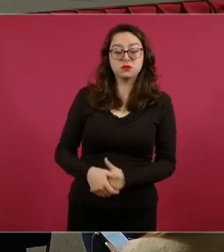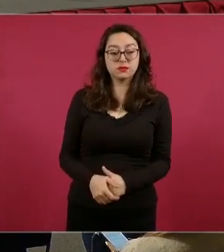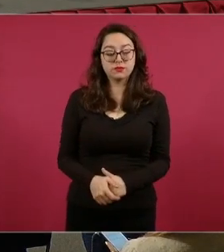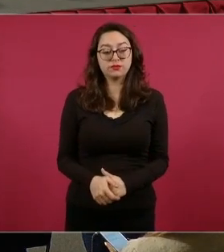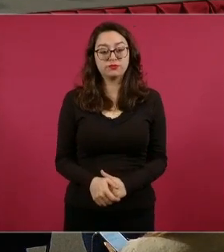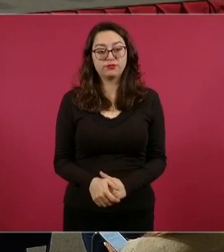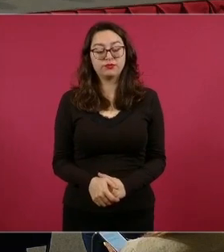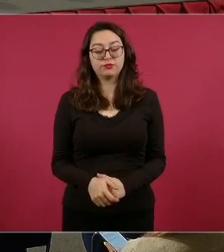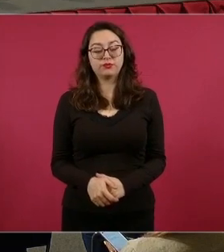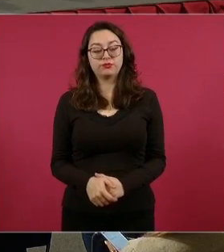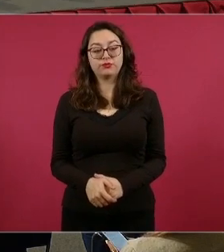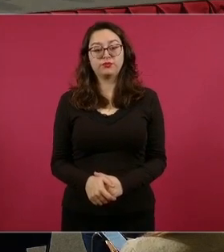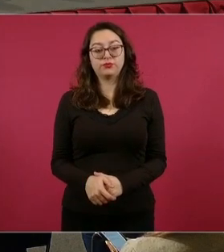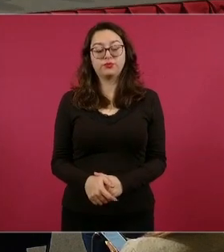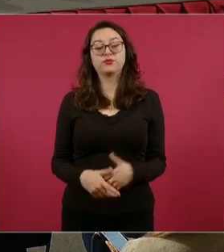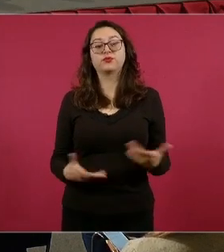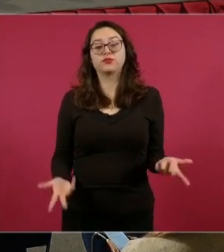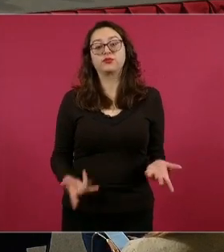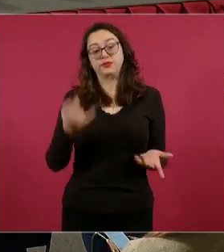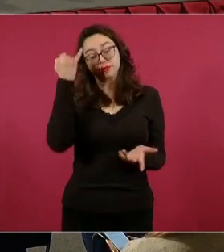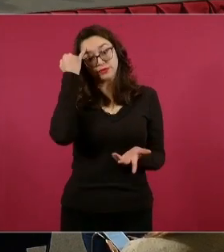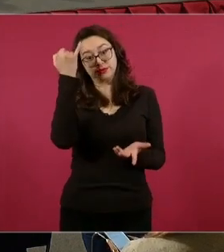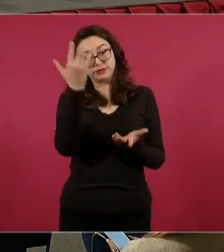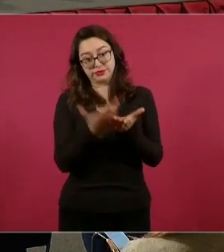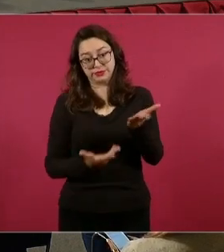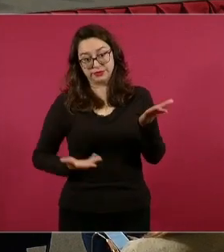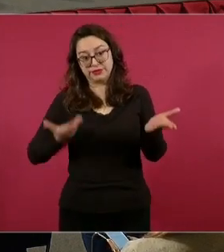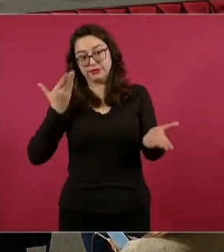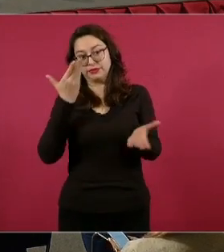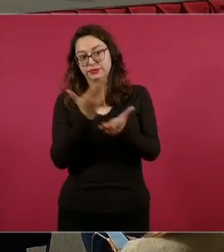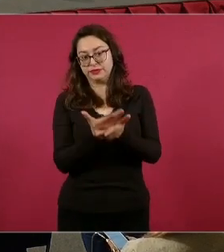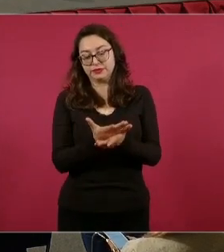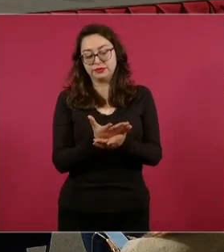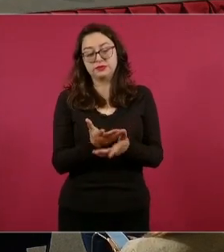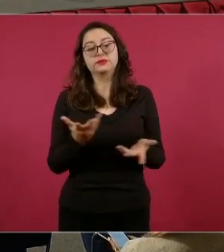Las reformas en comento plantean adicionar